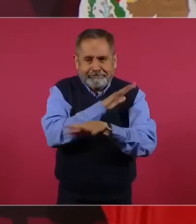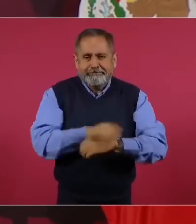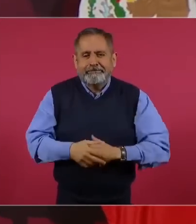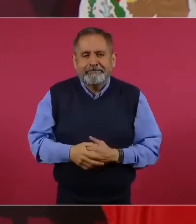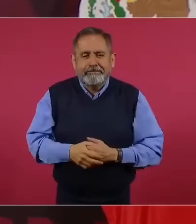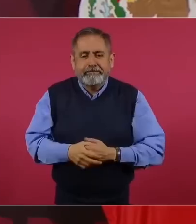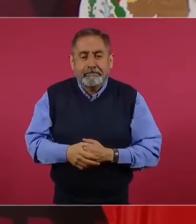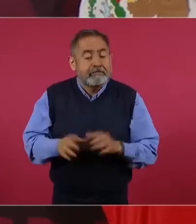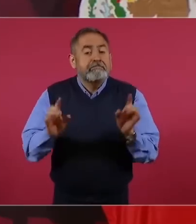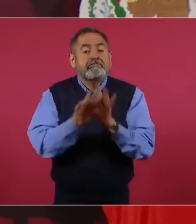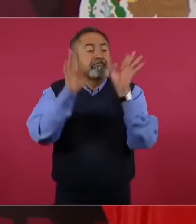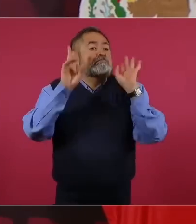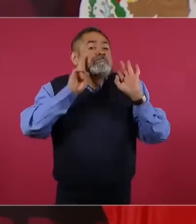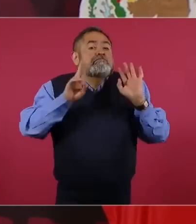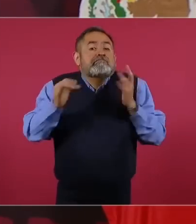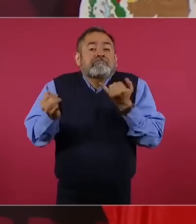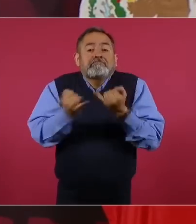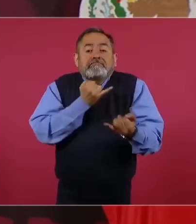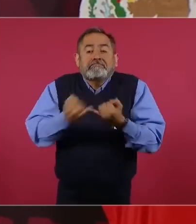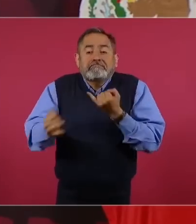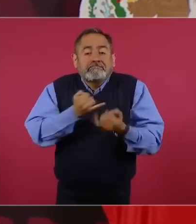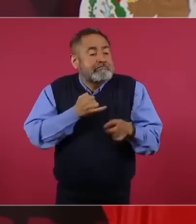En una de esas, ¿no?,